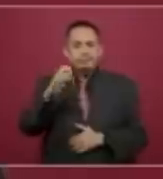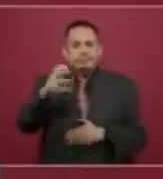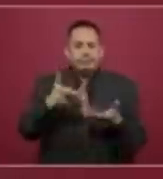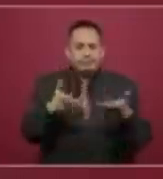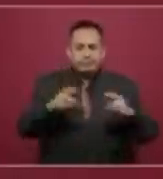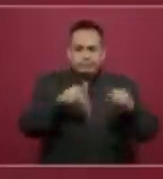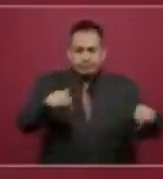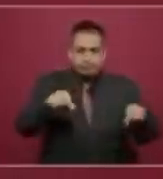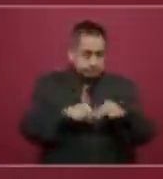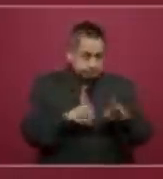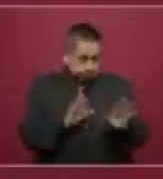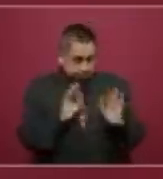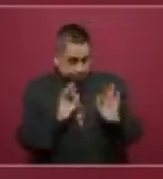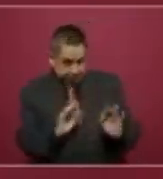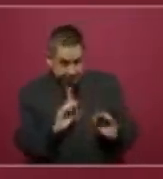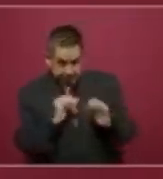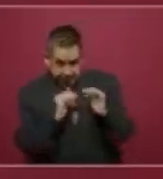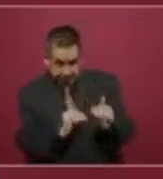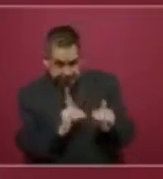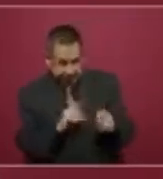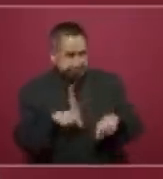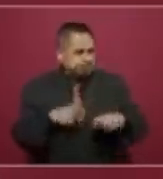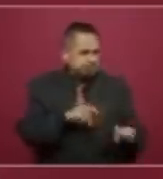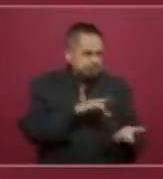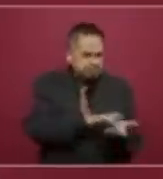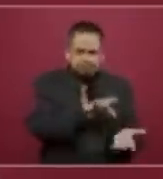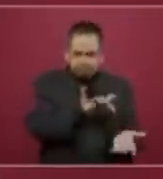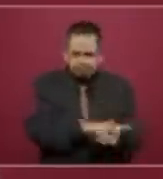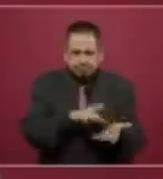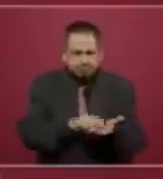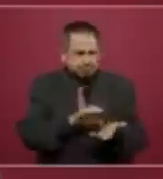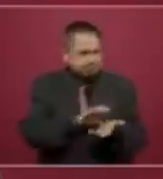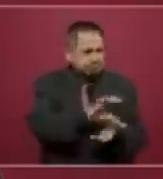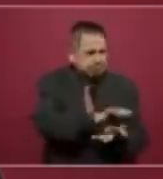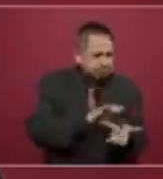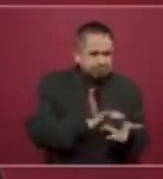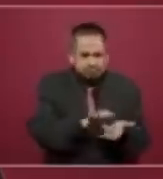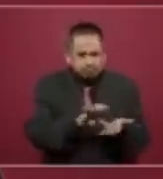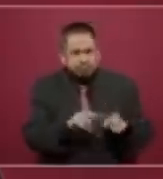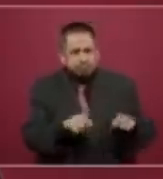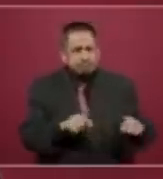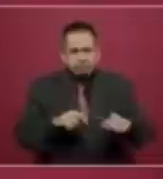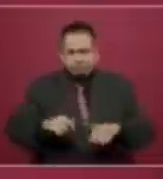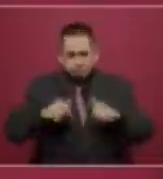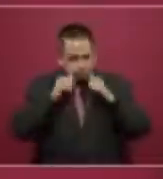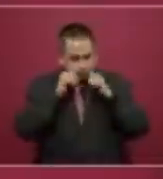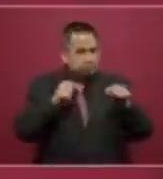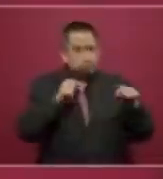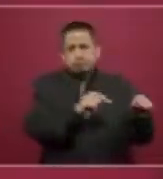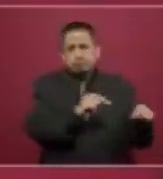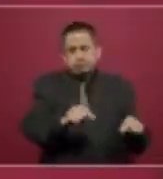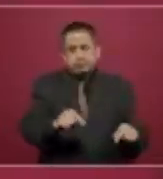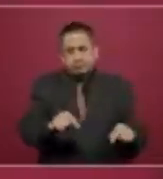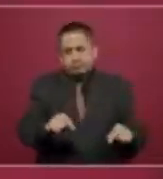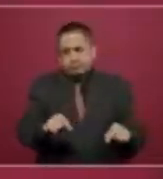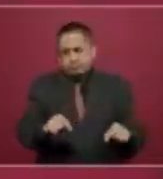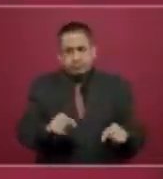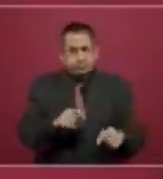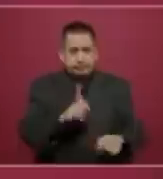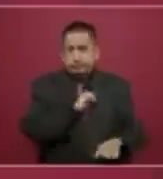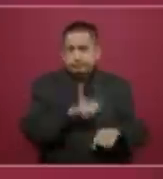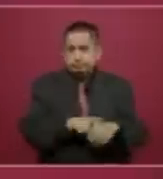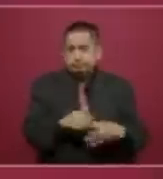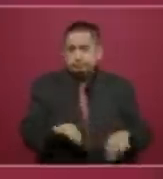para que ellos tengan atención especial